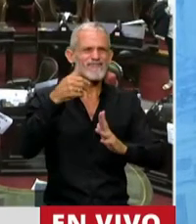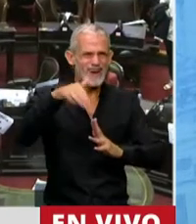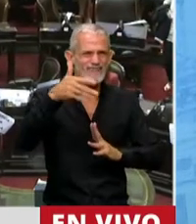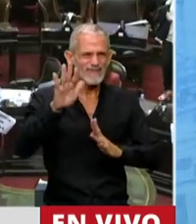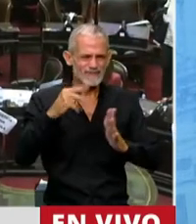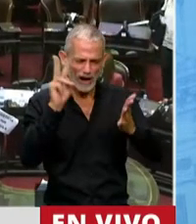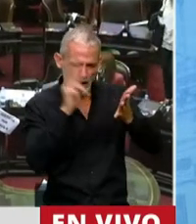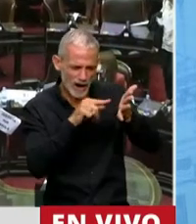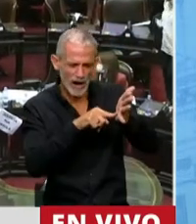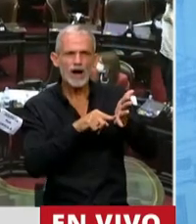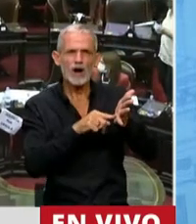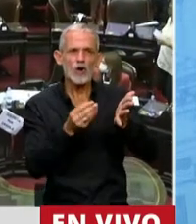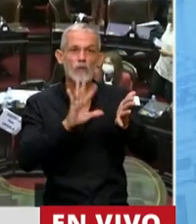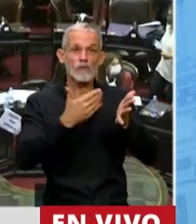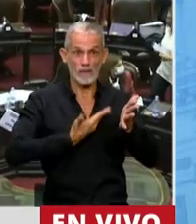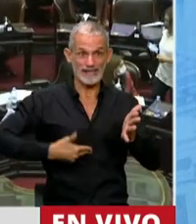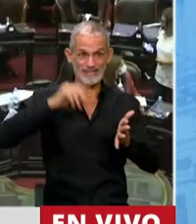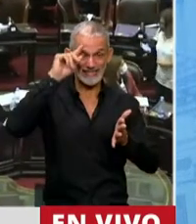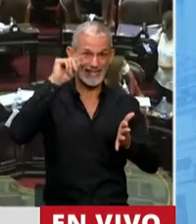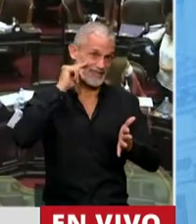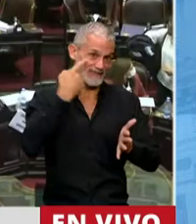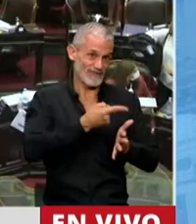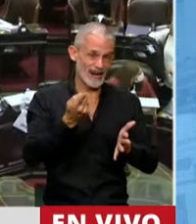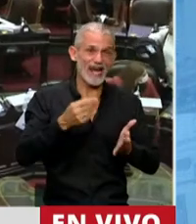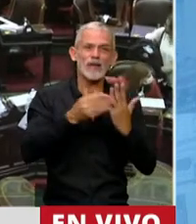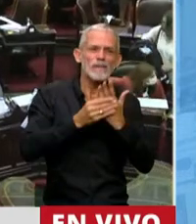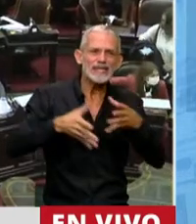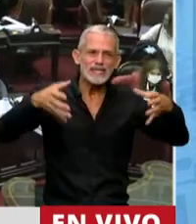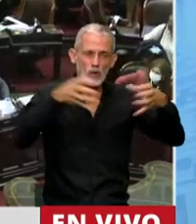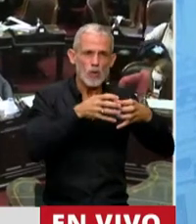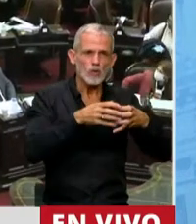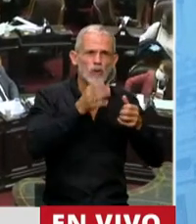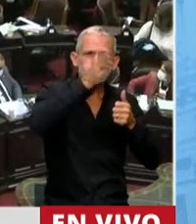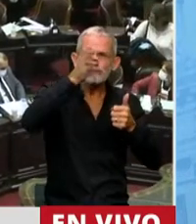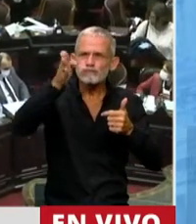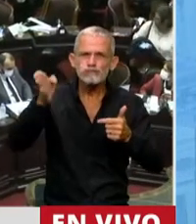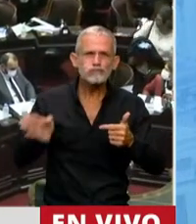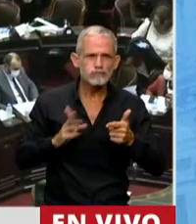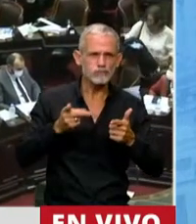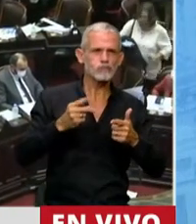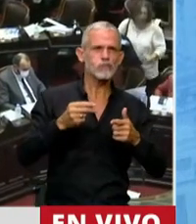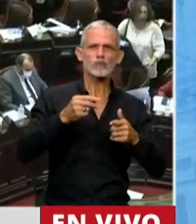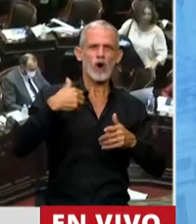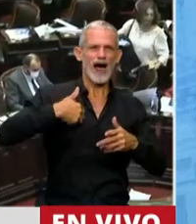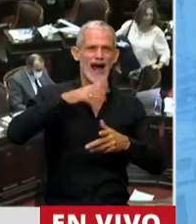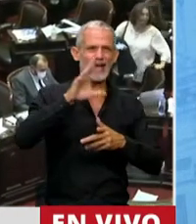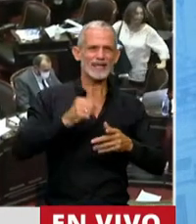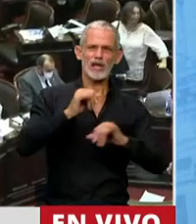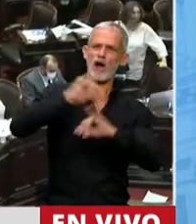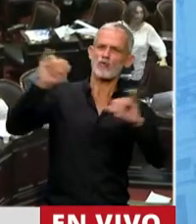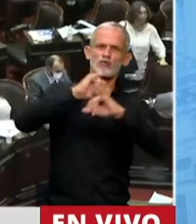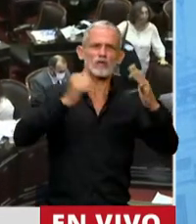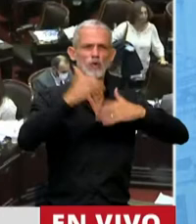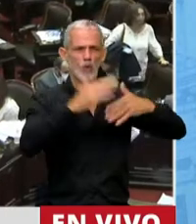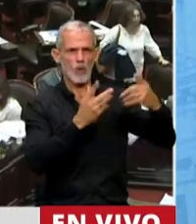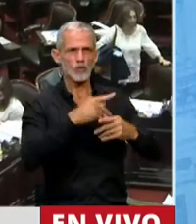ver cómo el presidente y sus ministros y ministras recorren todo el país anunciando obras en todas y